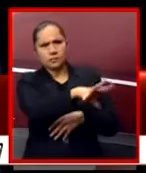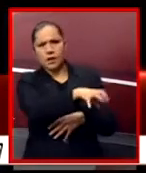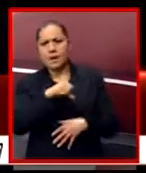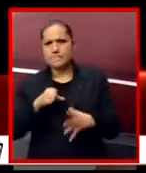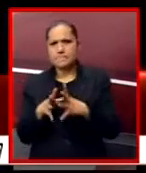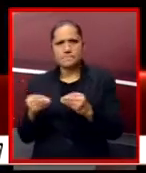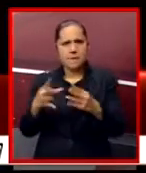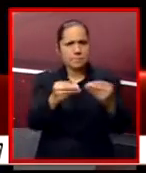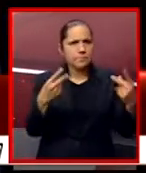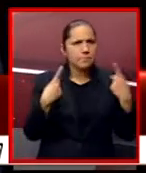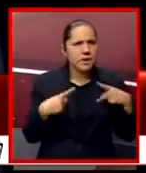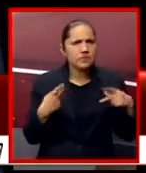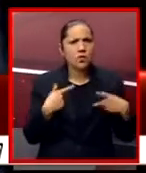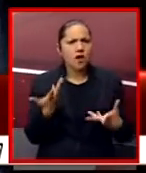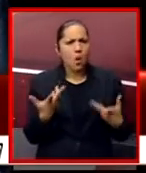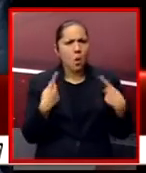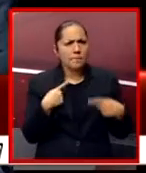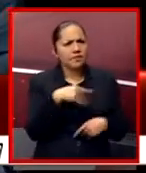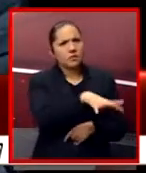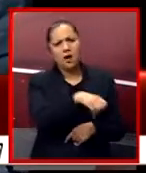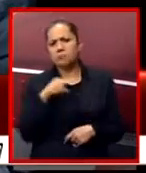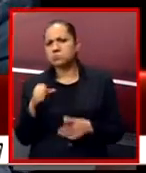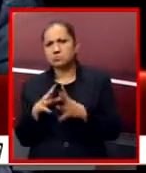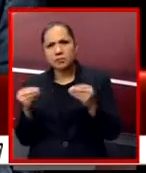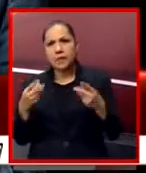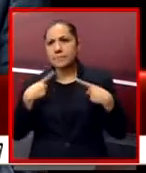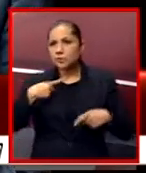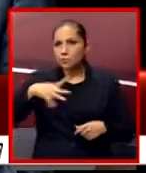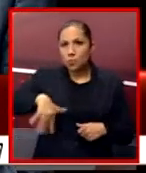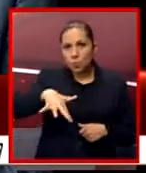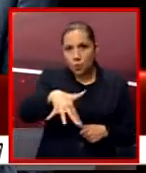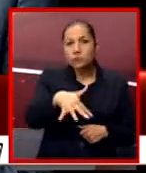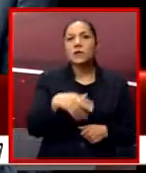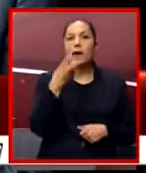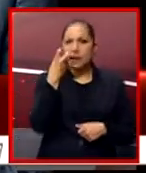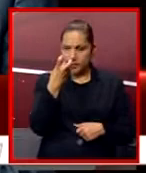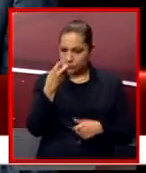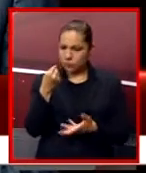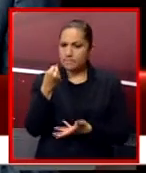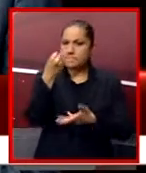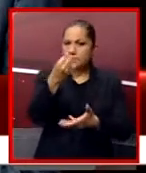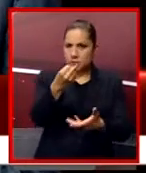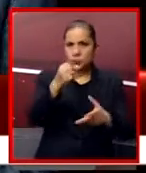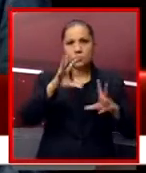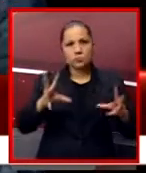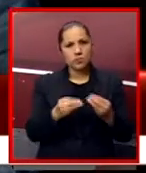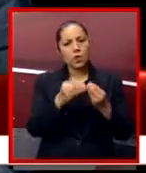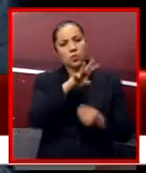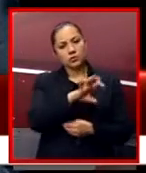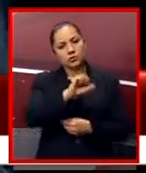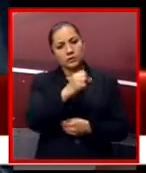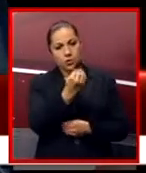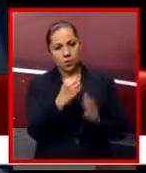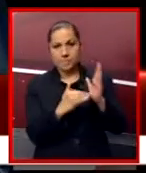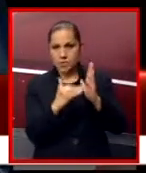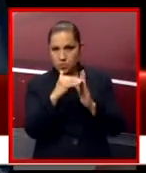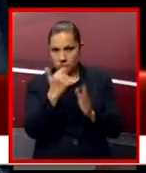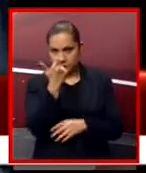particulares y búsqueda de personas, y para la creación del organismo correspondiente, un presupuesto por 469 millones de